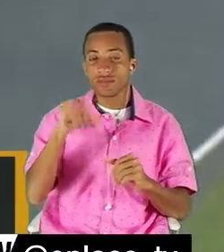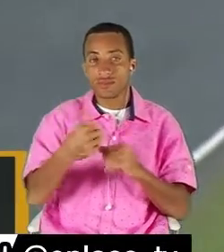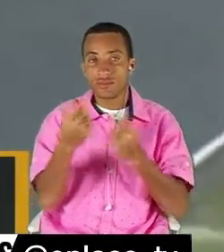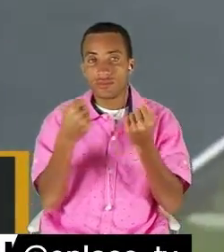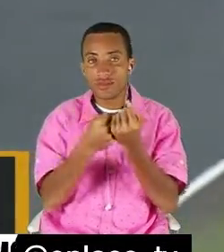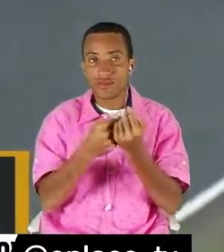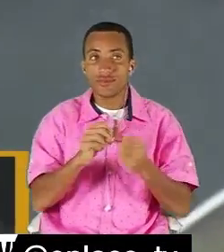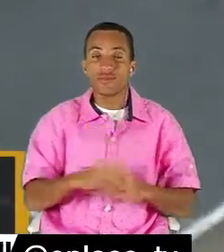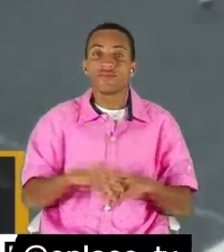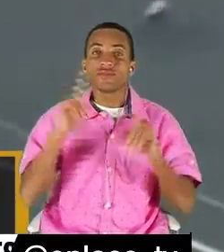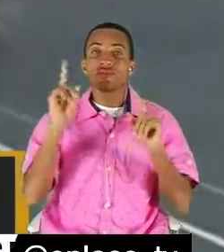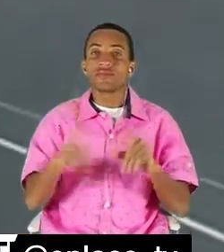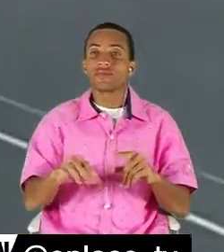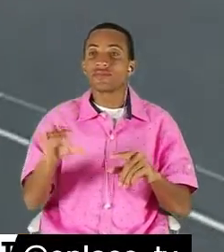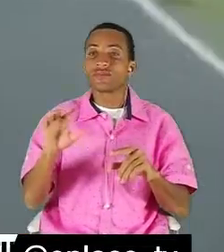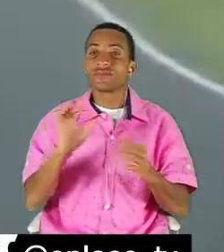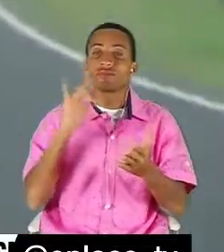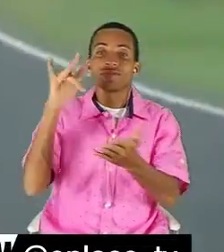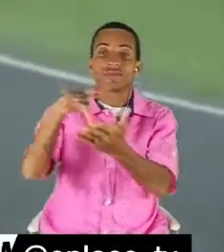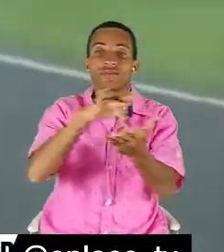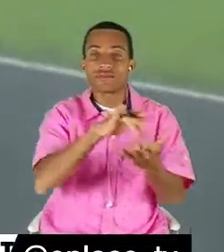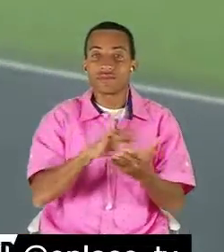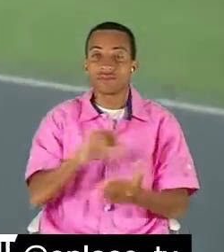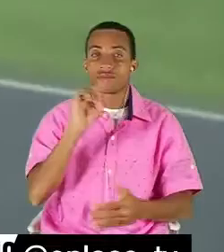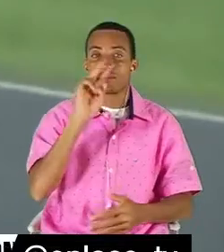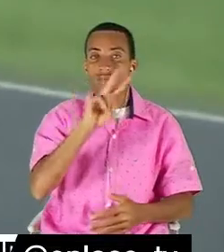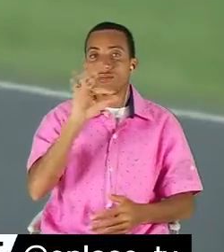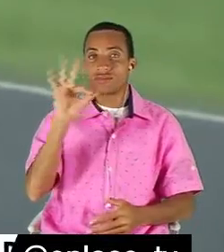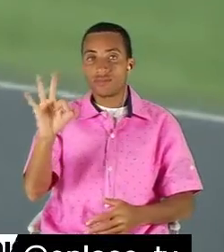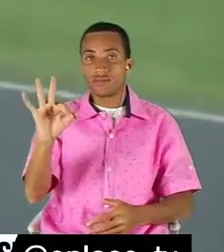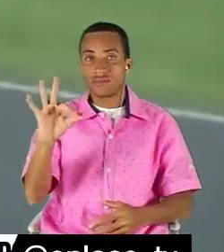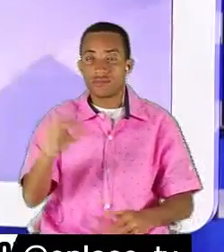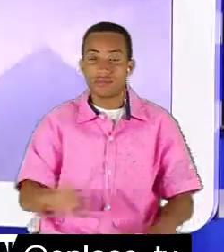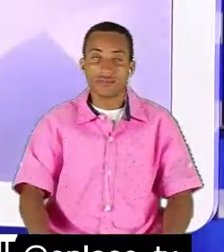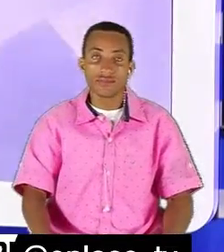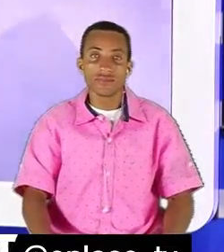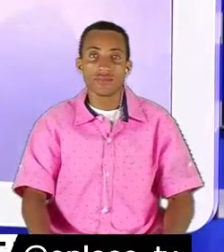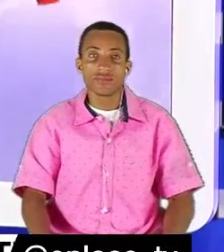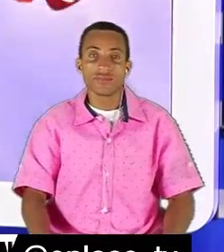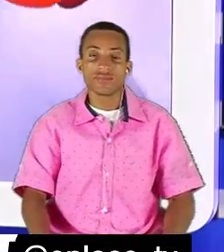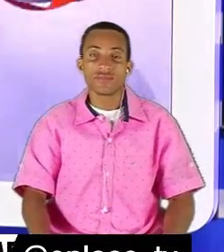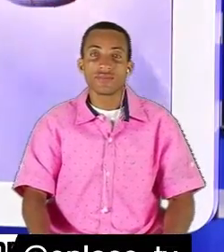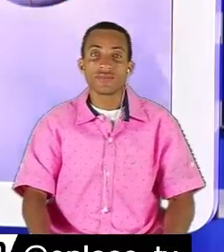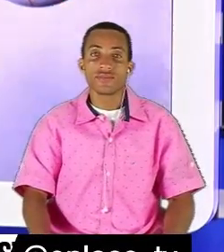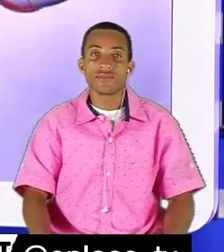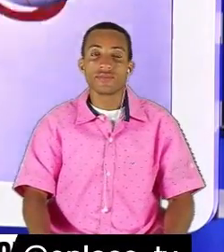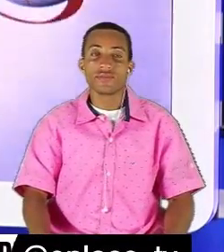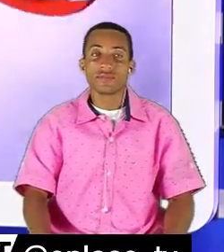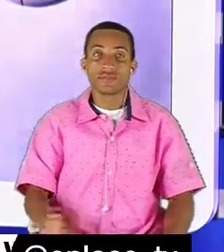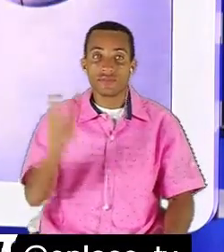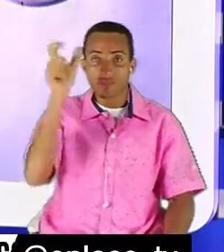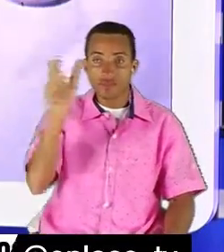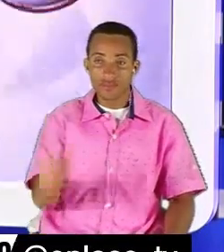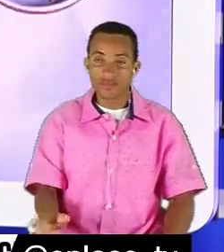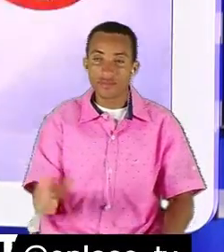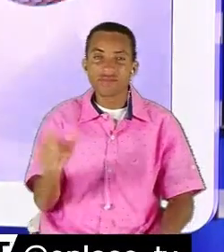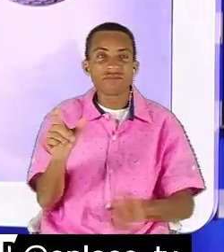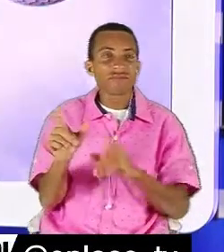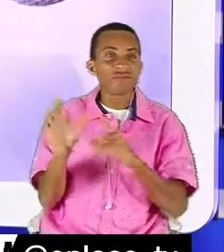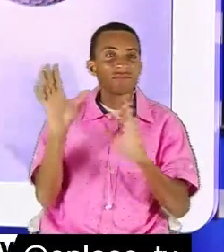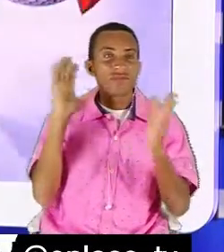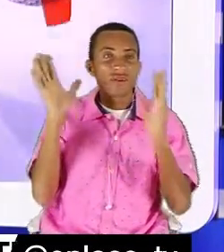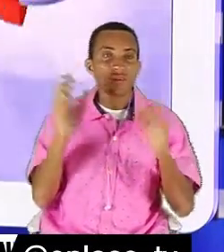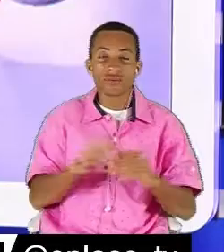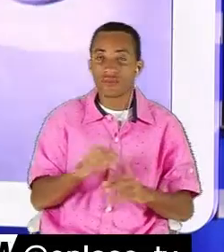participaron 23 ligas del país. De la persona que vamos a hablar tiene como nombre